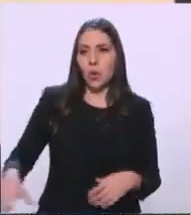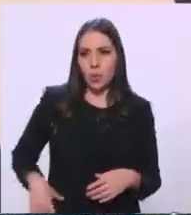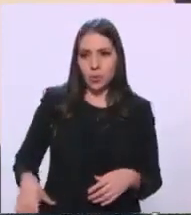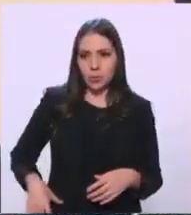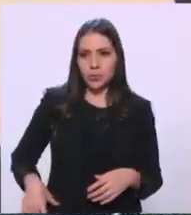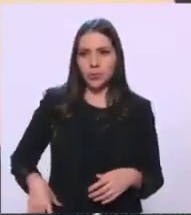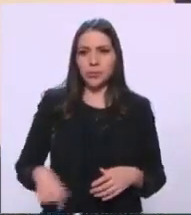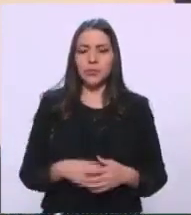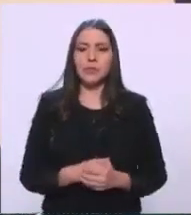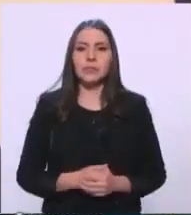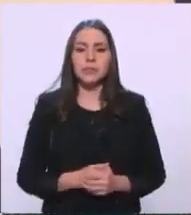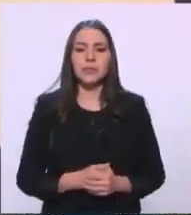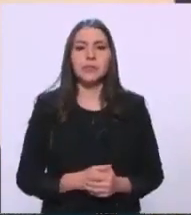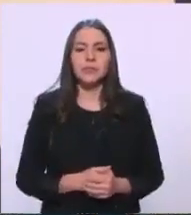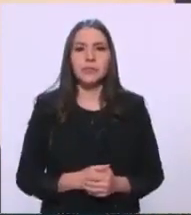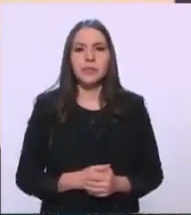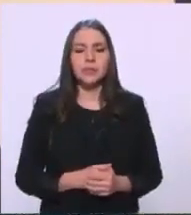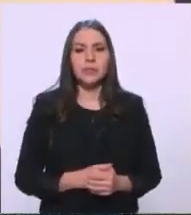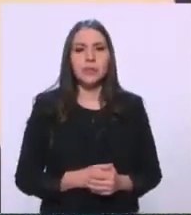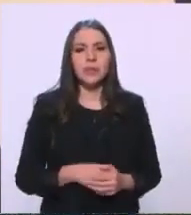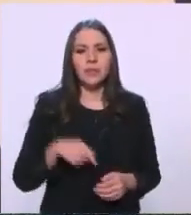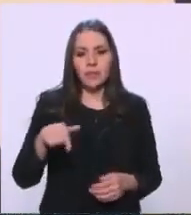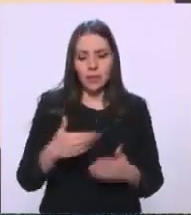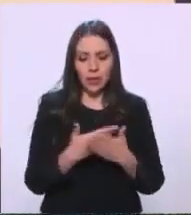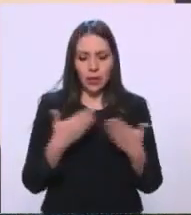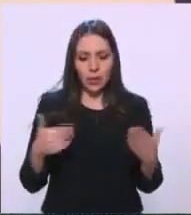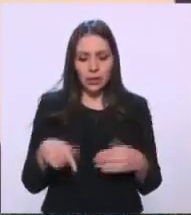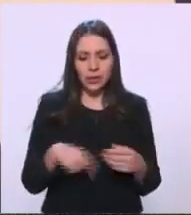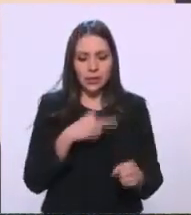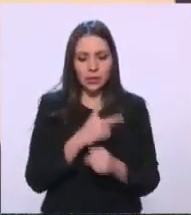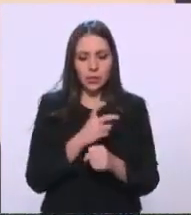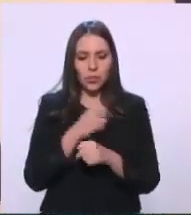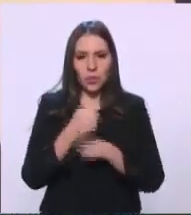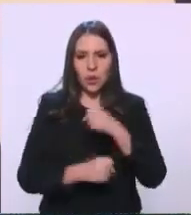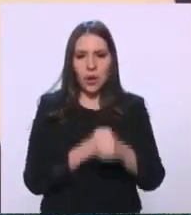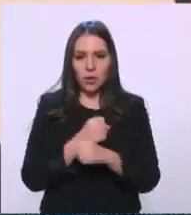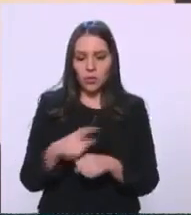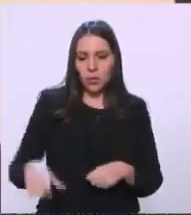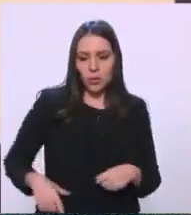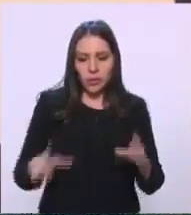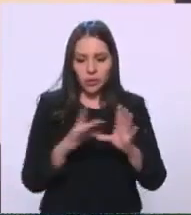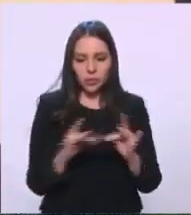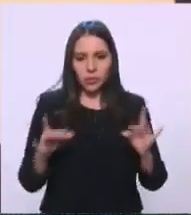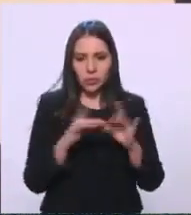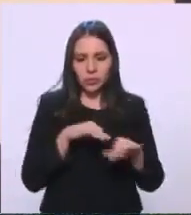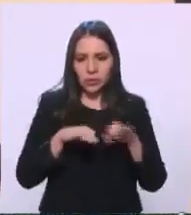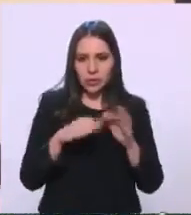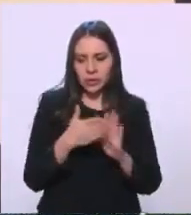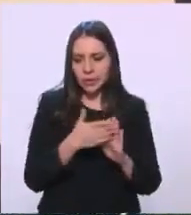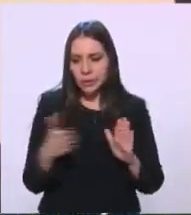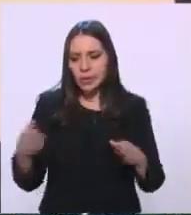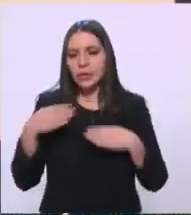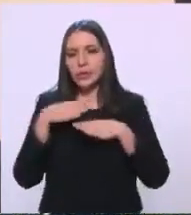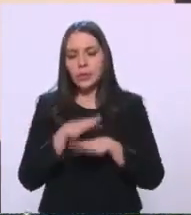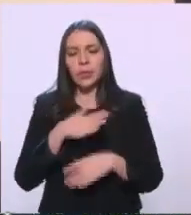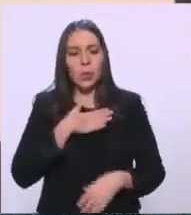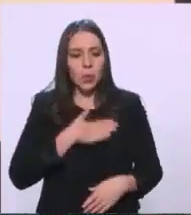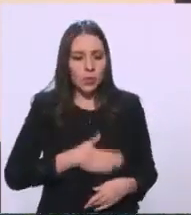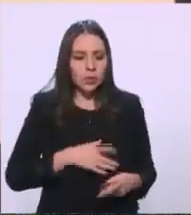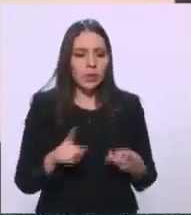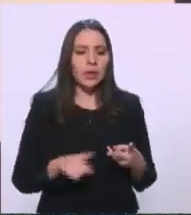este discurso del segundo informe sobre la justicia, sobre el modelo económico, sobre